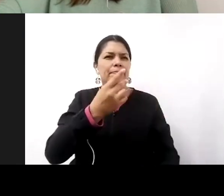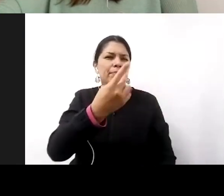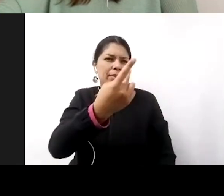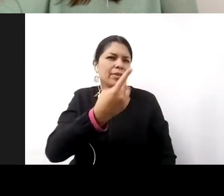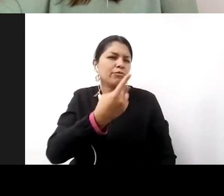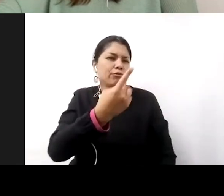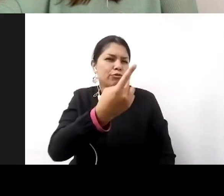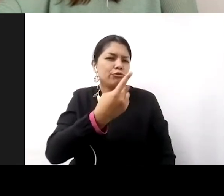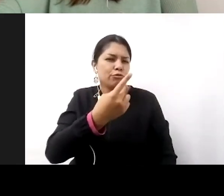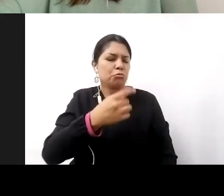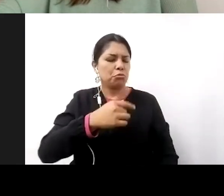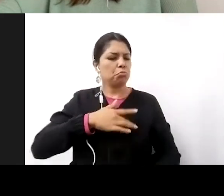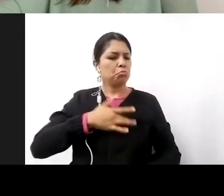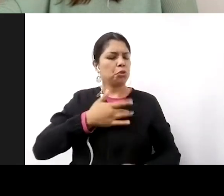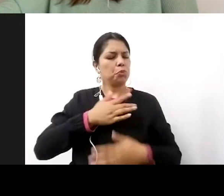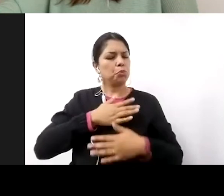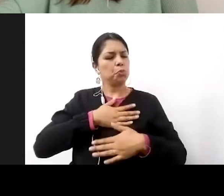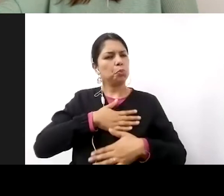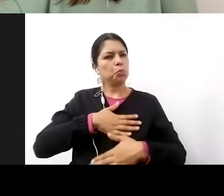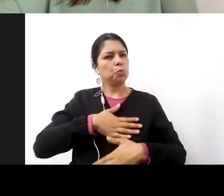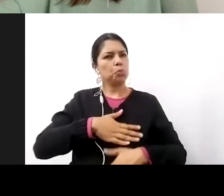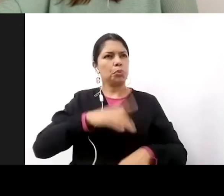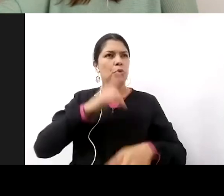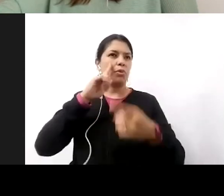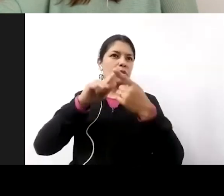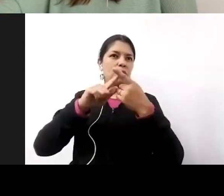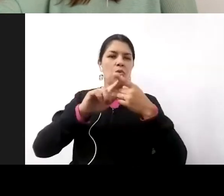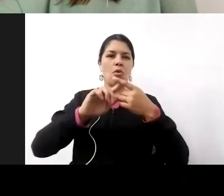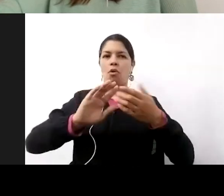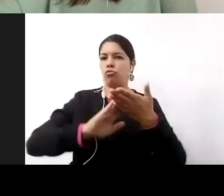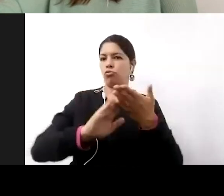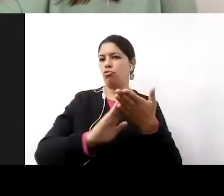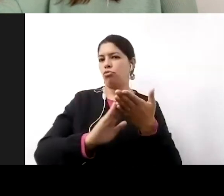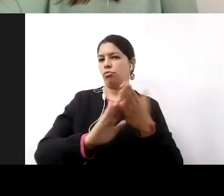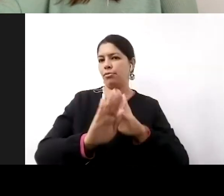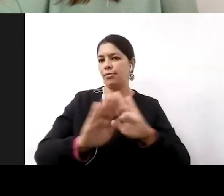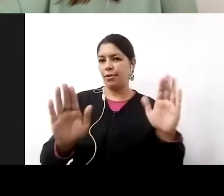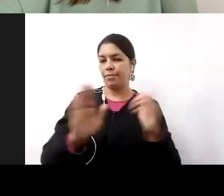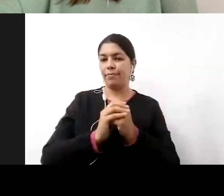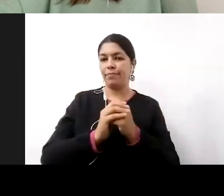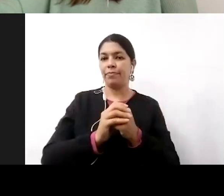a ambas partes para alcanzar de esa manera una solución. Las partes